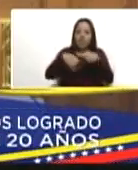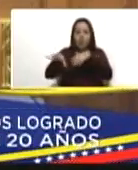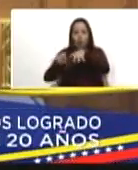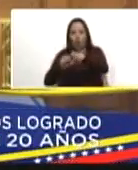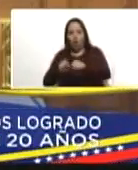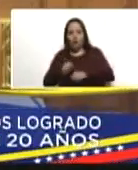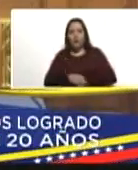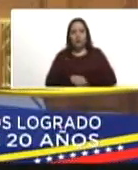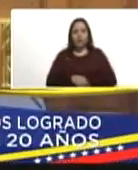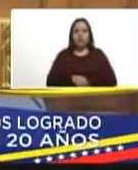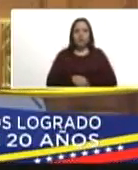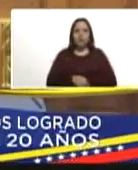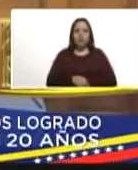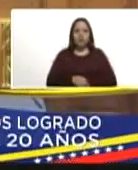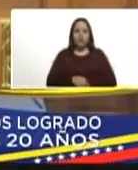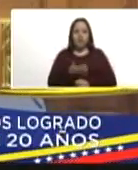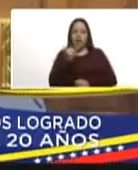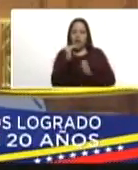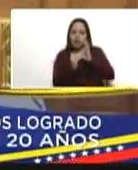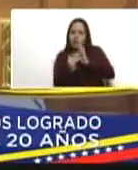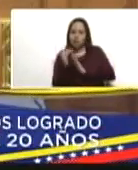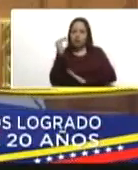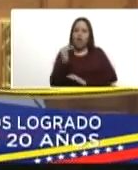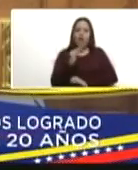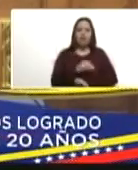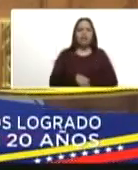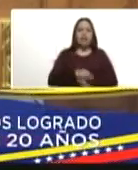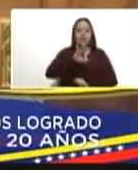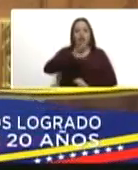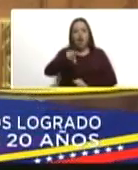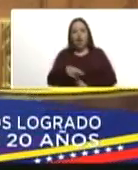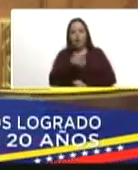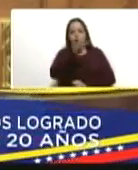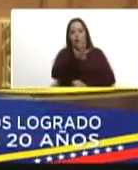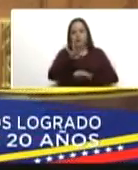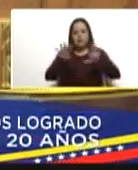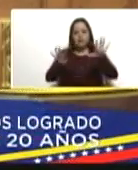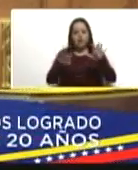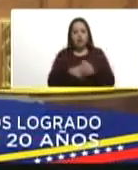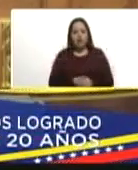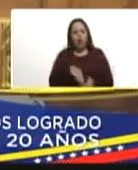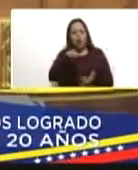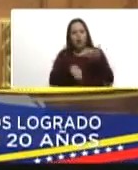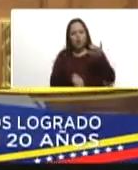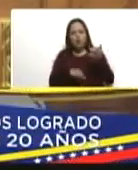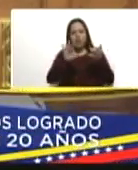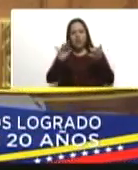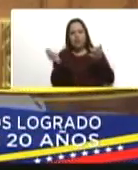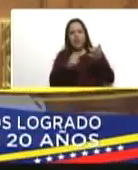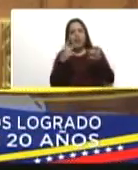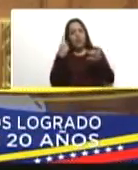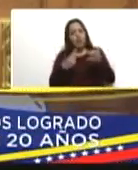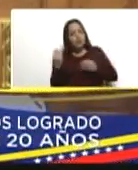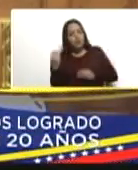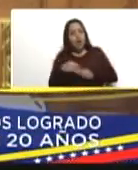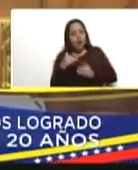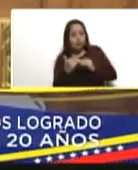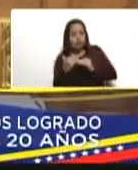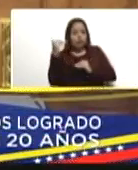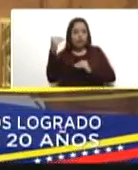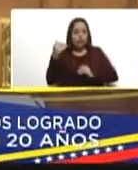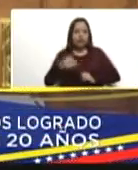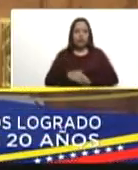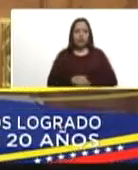trimestre creció un 3.49 Aunque el último trimestre debió haber crecido mucho más